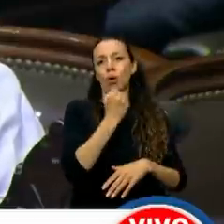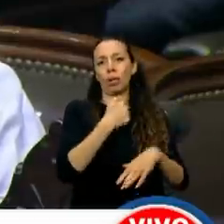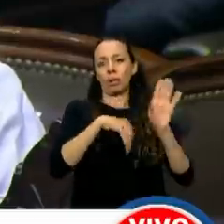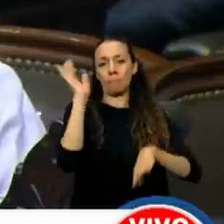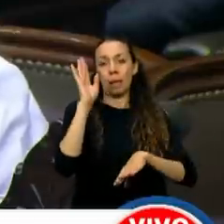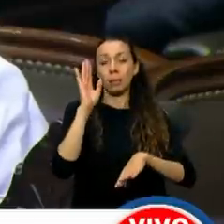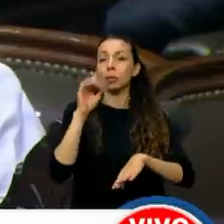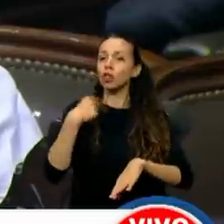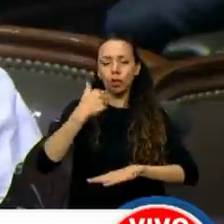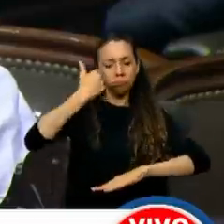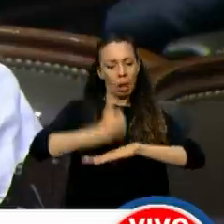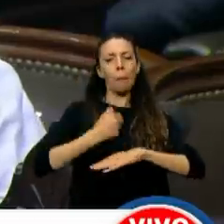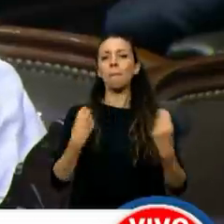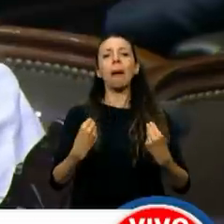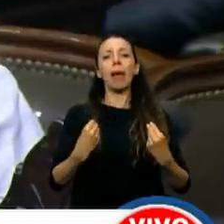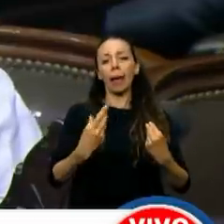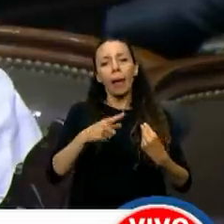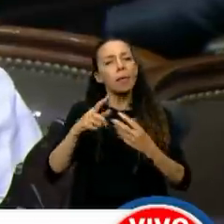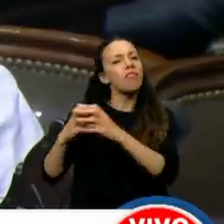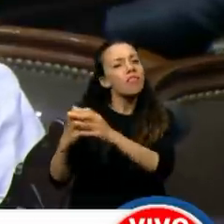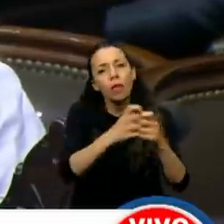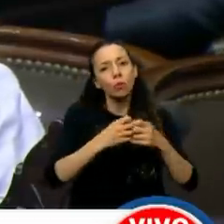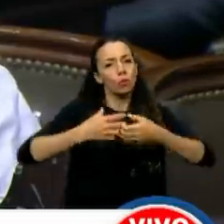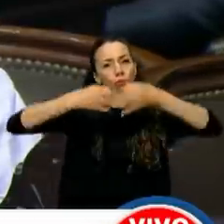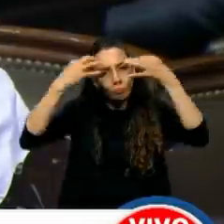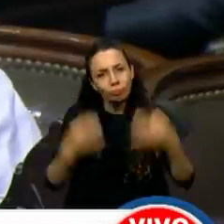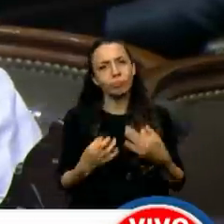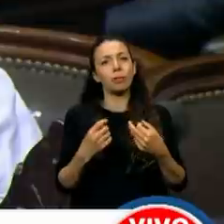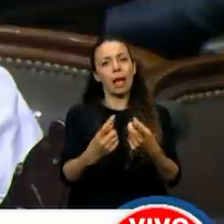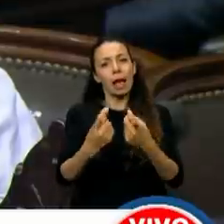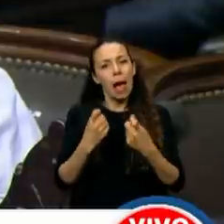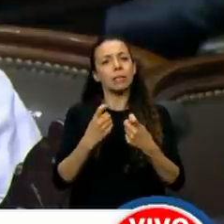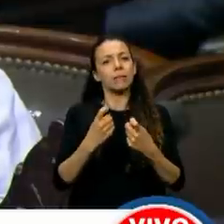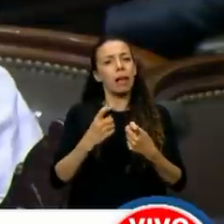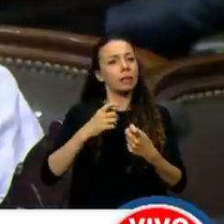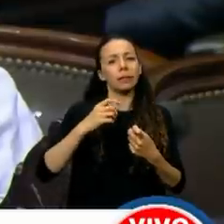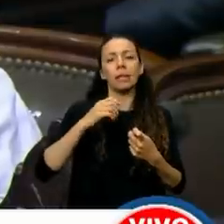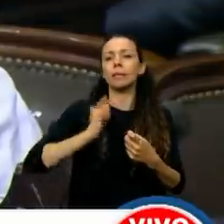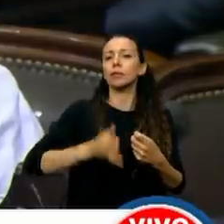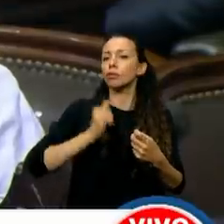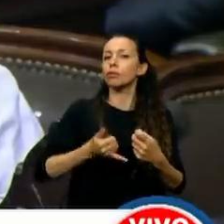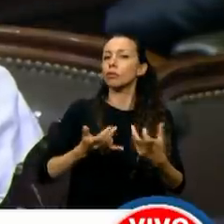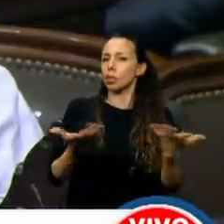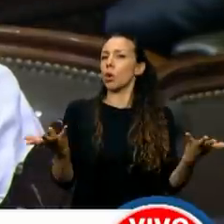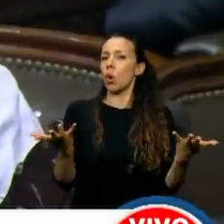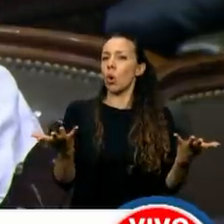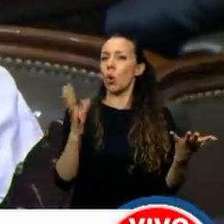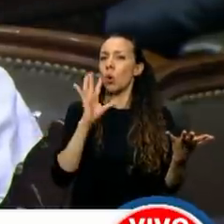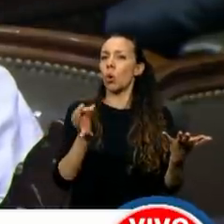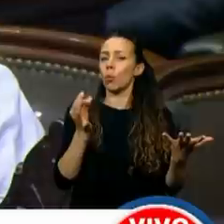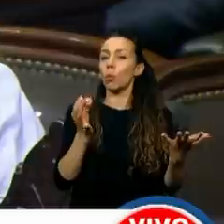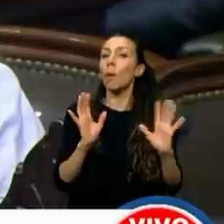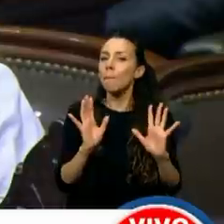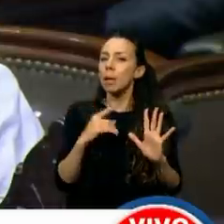que haga falta sí señor presidente ya redondeo nosotros estamos acá para dar las discusiones que haga falta por supuesto pero sobre todo vamos a